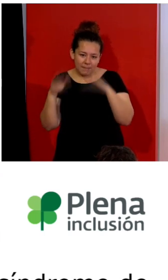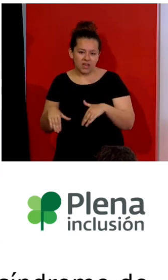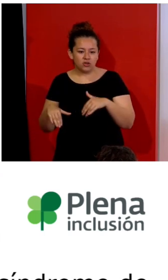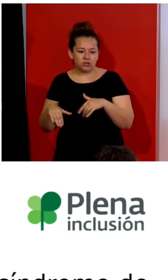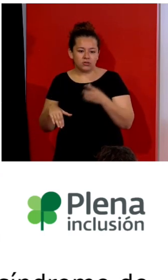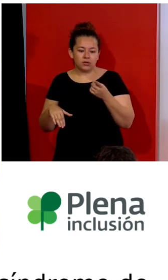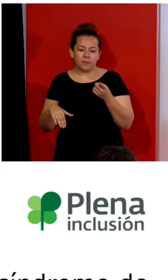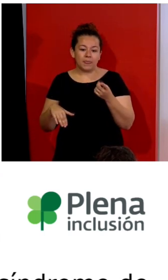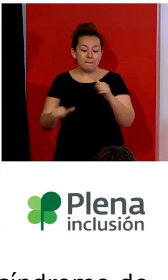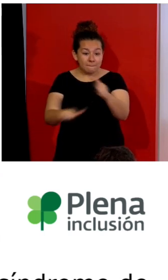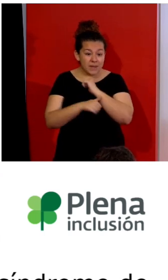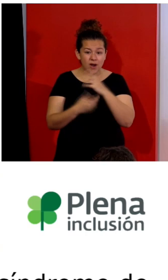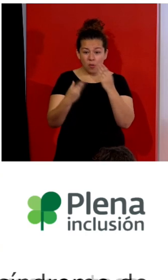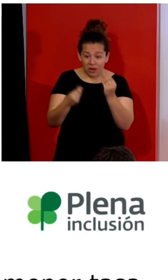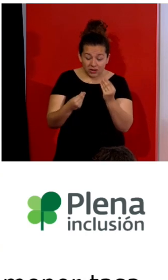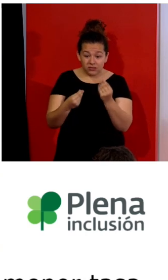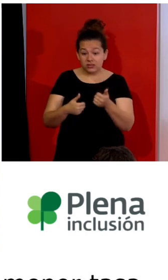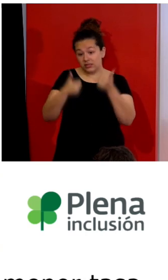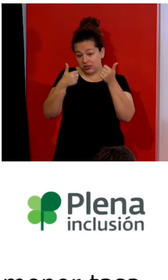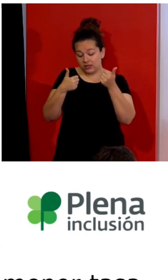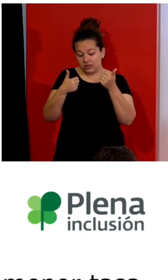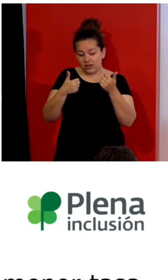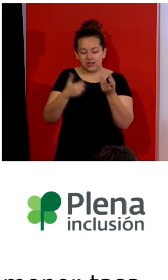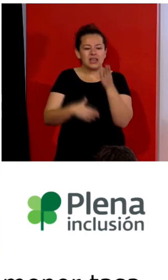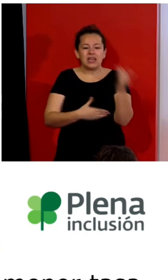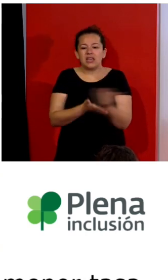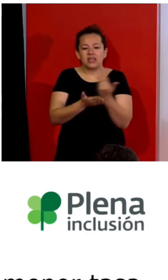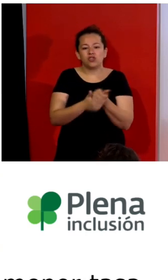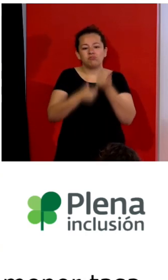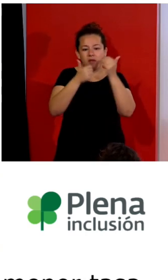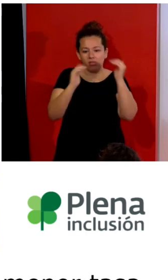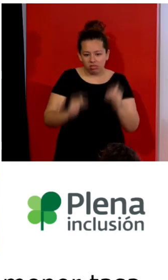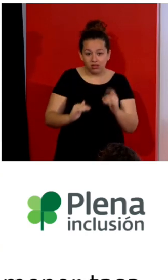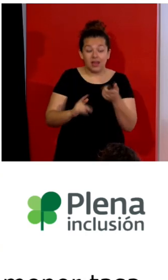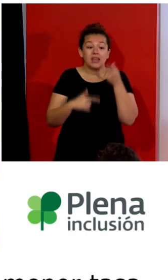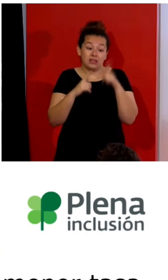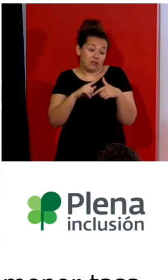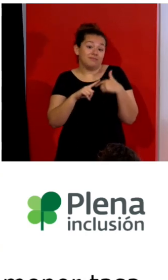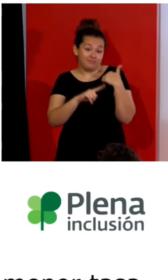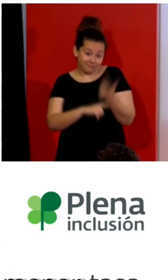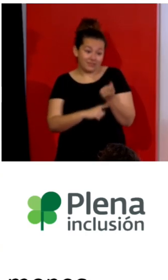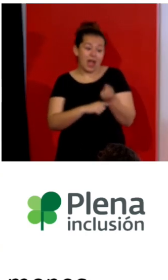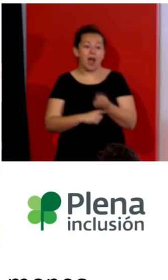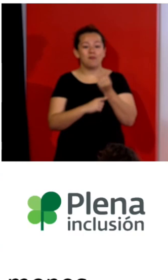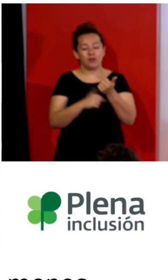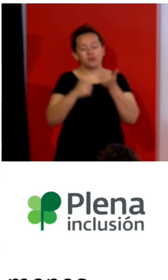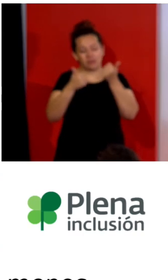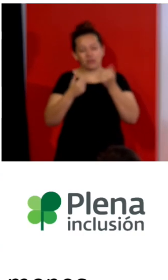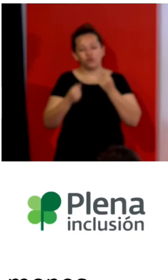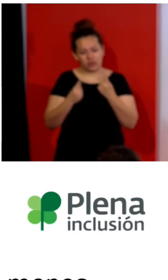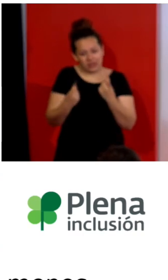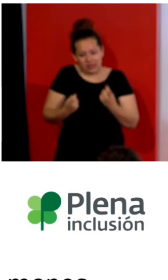paro y menos posibilidades formativas e ingresos más bajos que, por tanto, precisan, lógicamente, unos apoyos mucho más